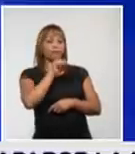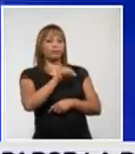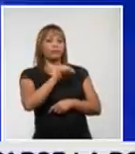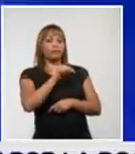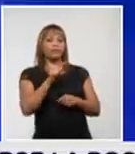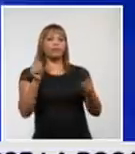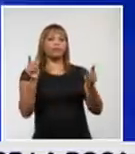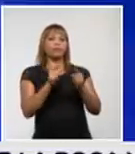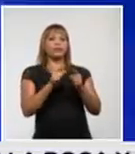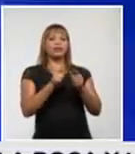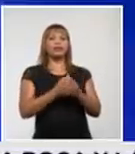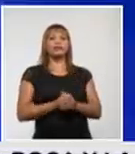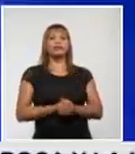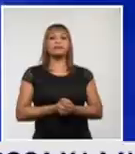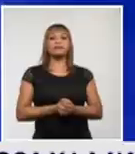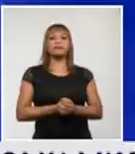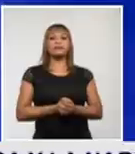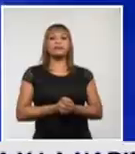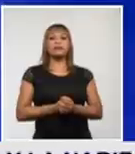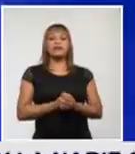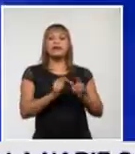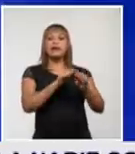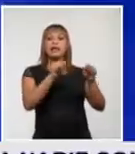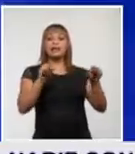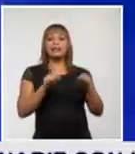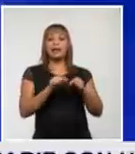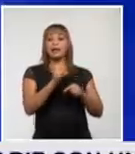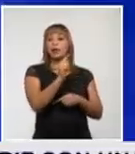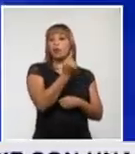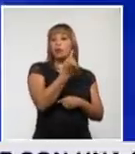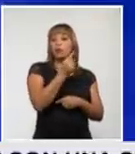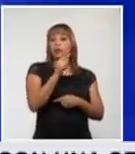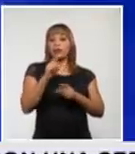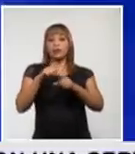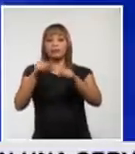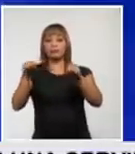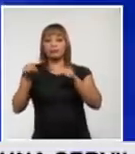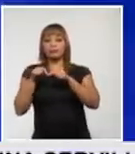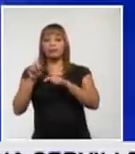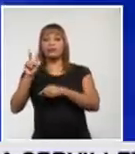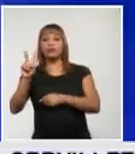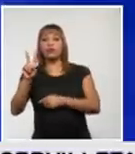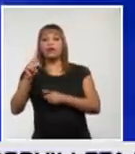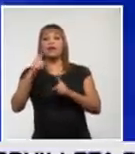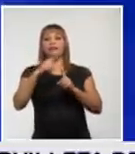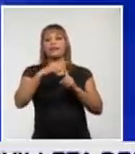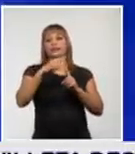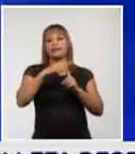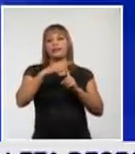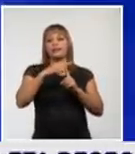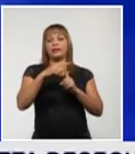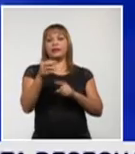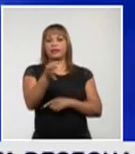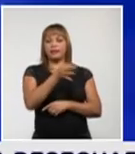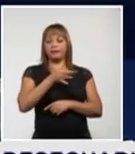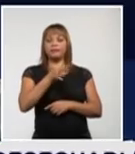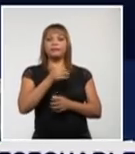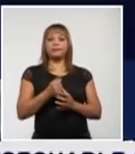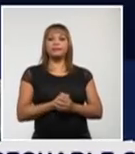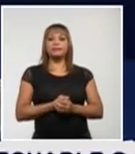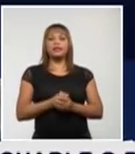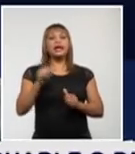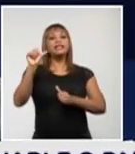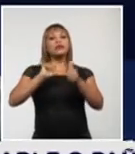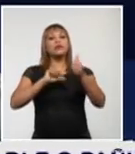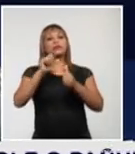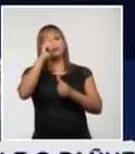centro y en las áreas 1 y 2 de Trinidad. Este es el comportamiento de Santi Espíritu, reitero,